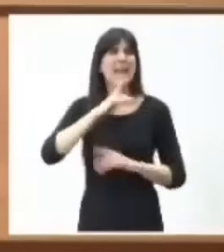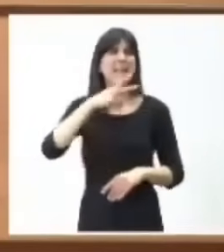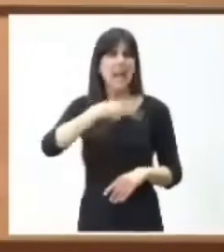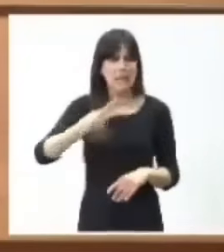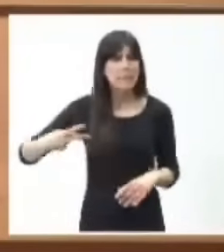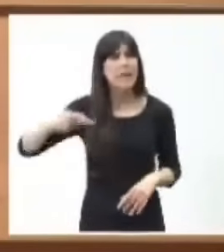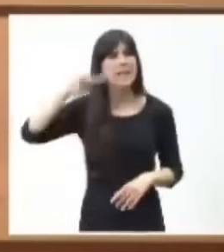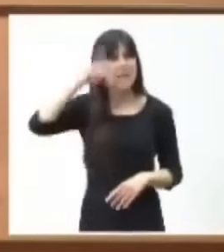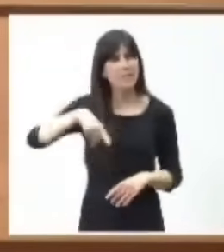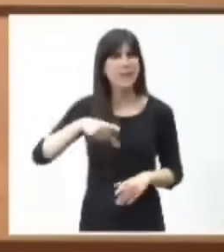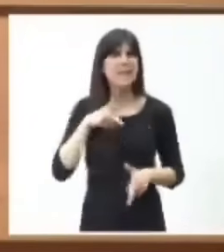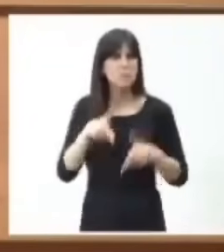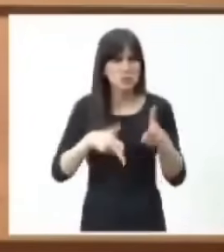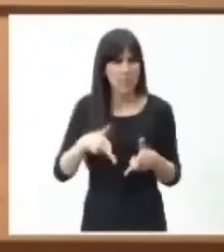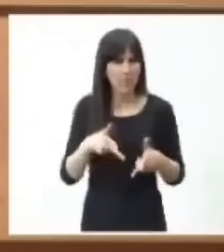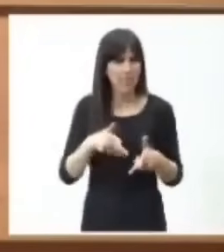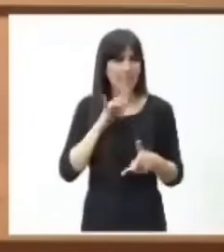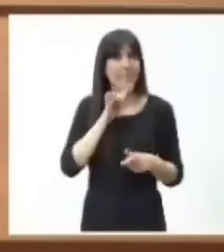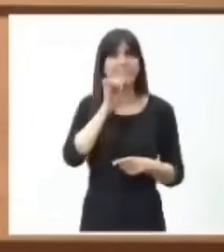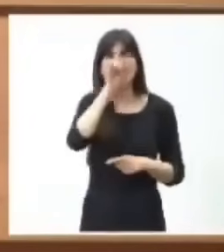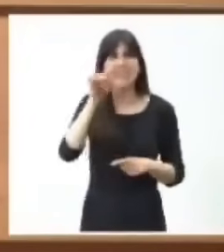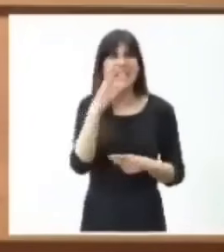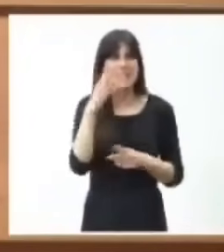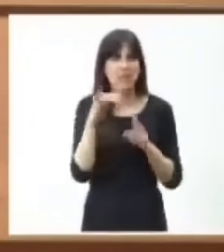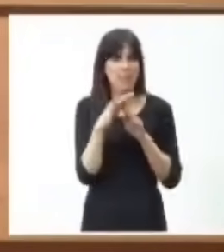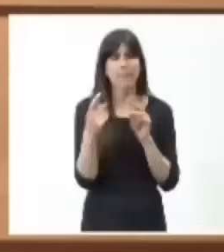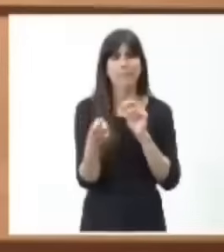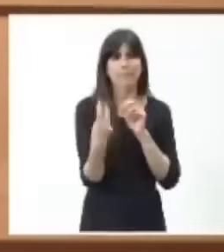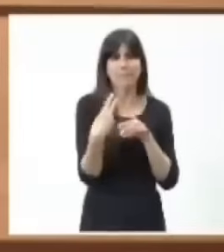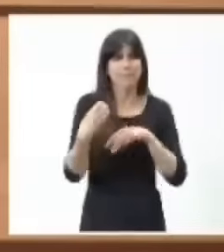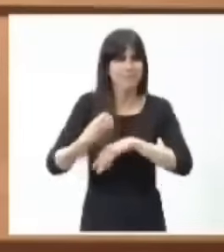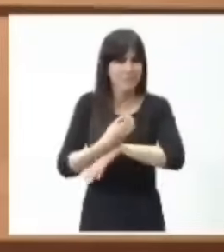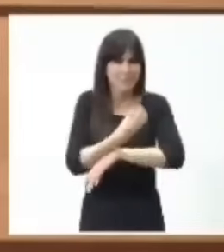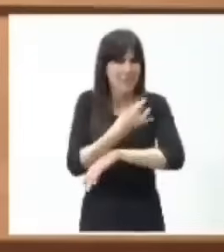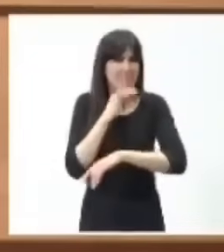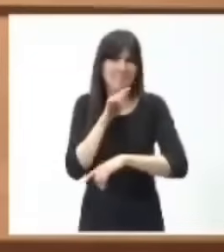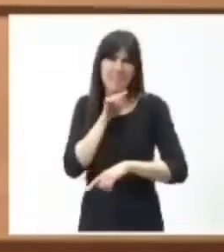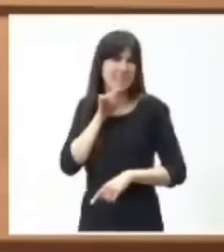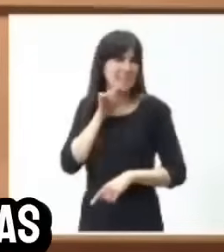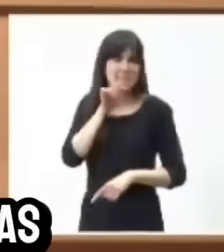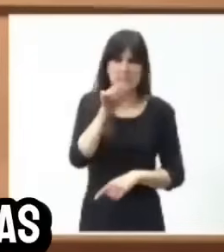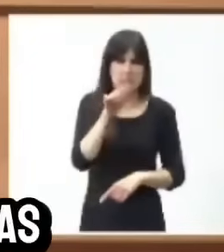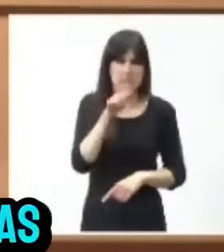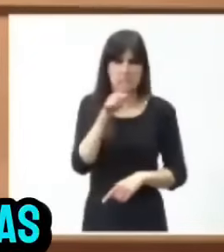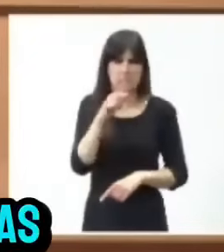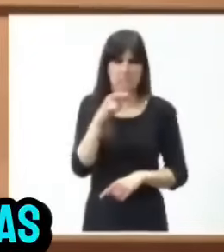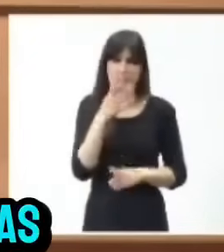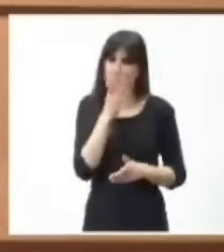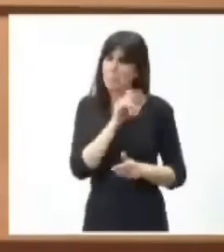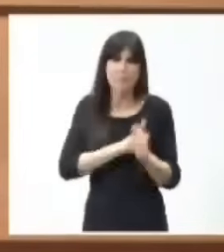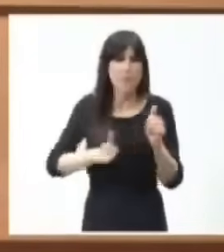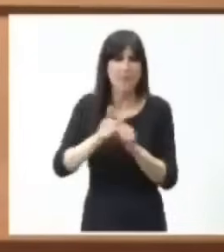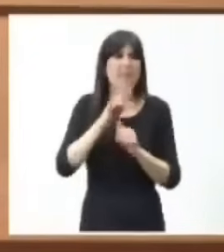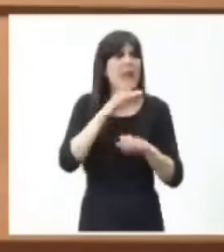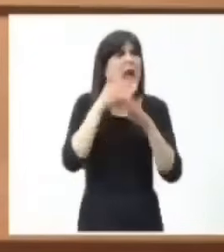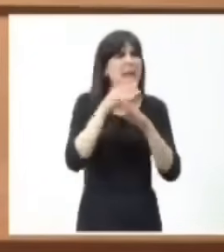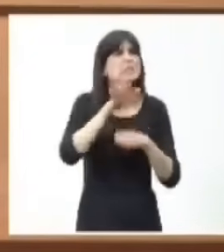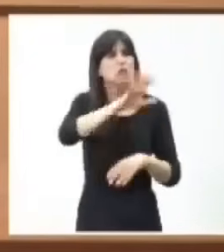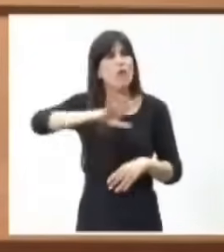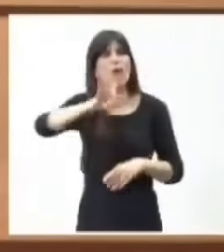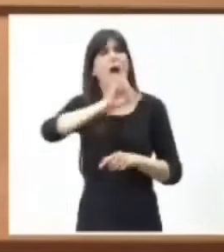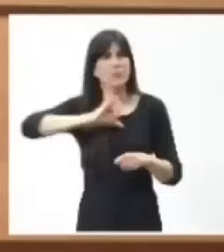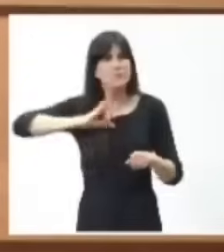los 3 territorios a los que tiene que llegar la alta vía lo antes posible. Lo ha hecho al resto de las comunidades autónomas y no lo ha hecho